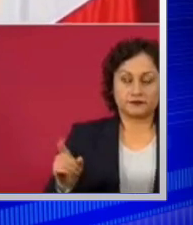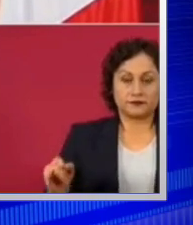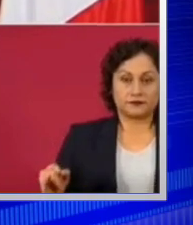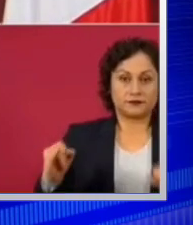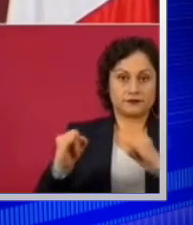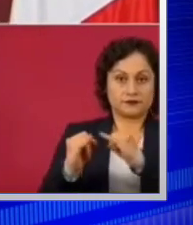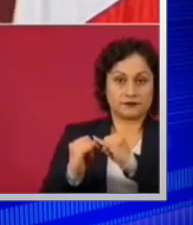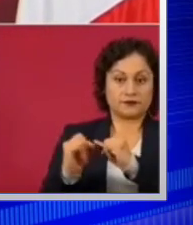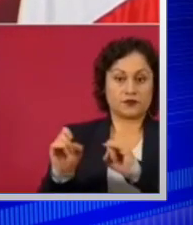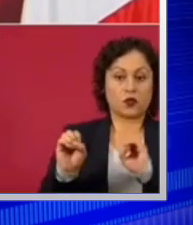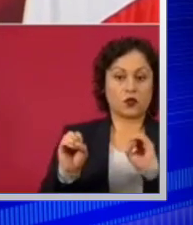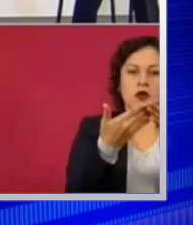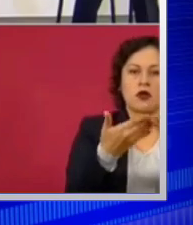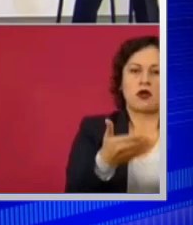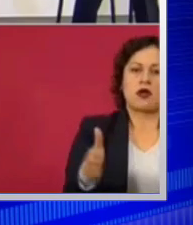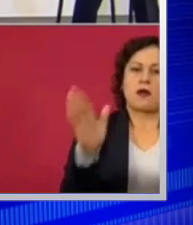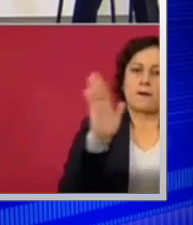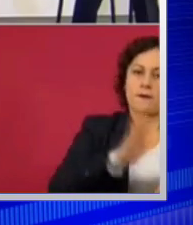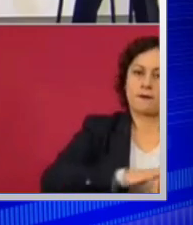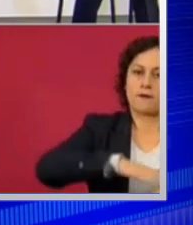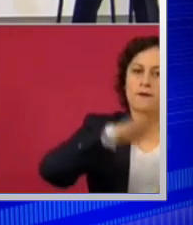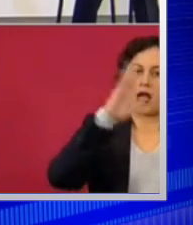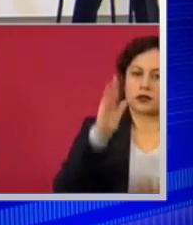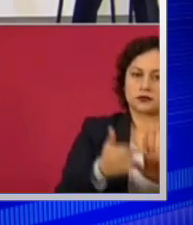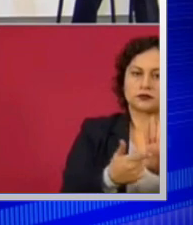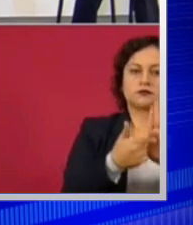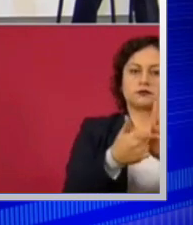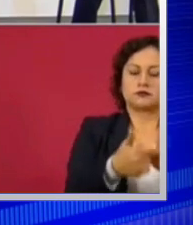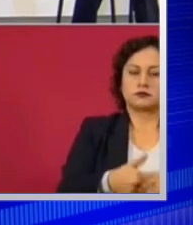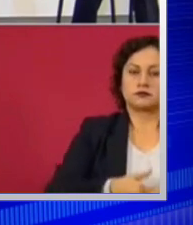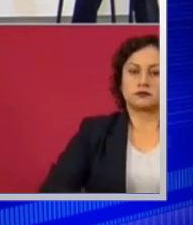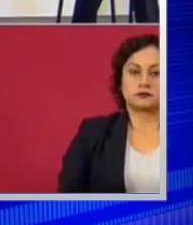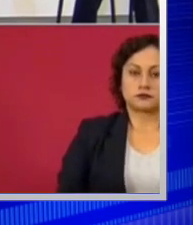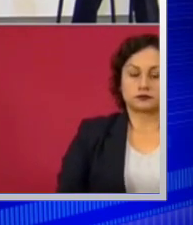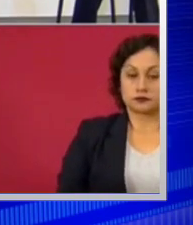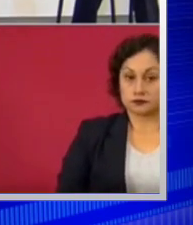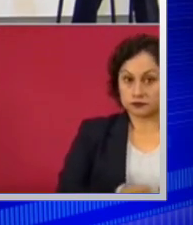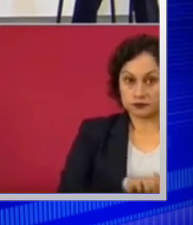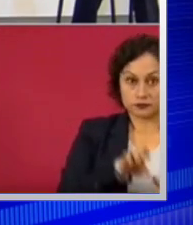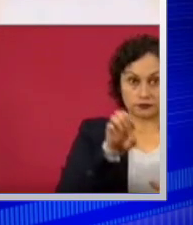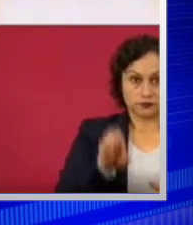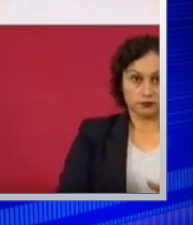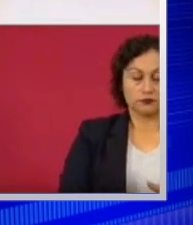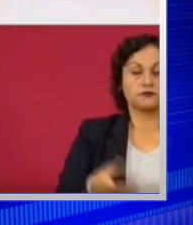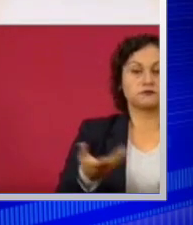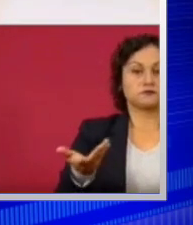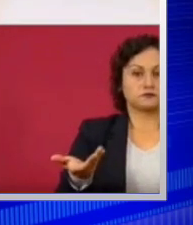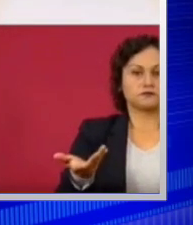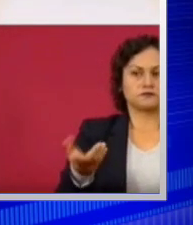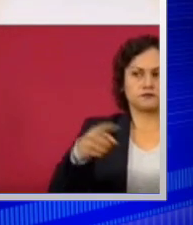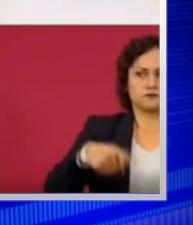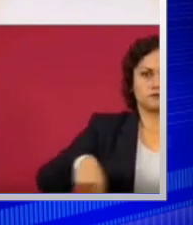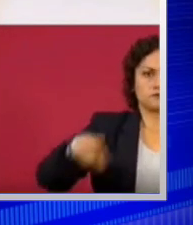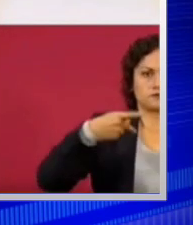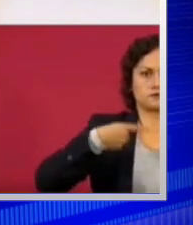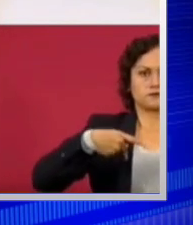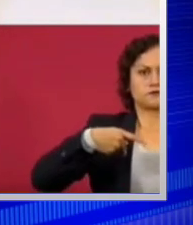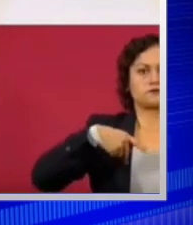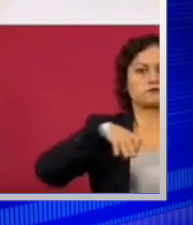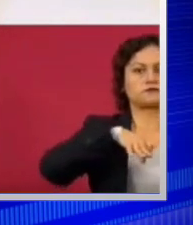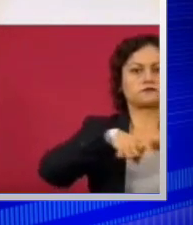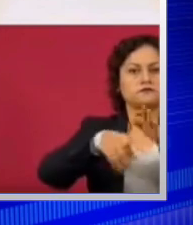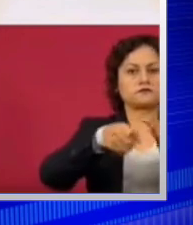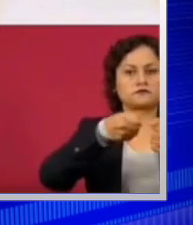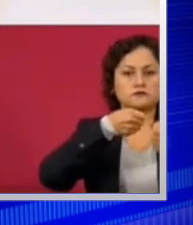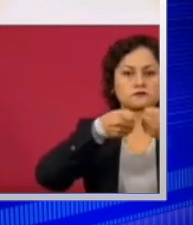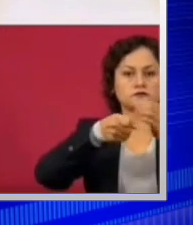law the demon saber cuánto ganan dos periodistas la